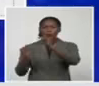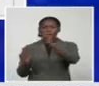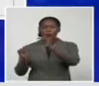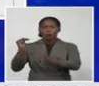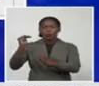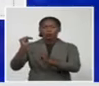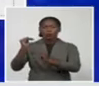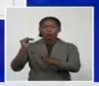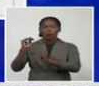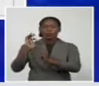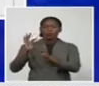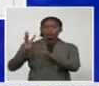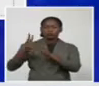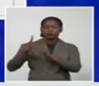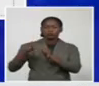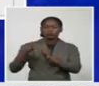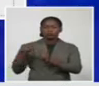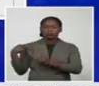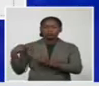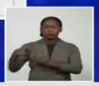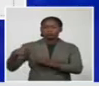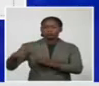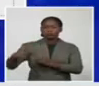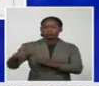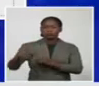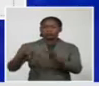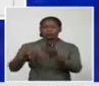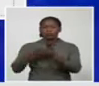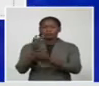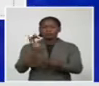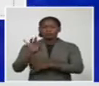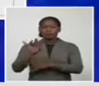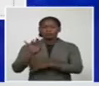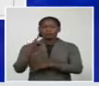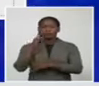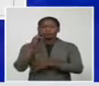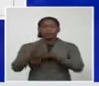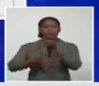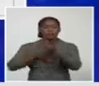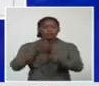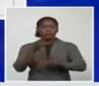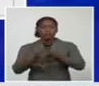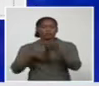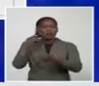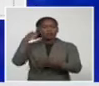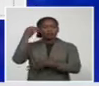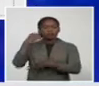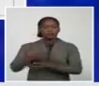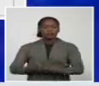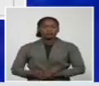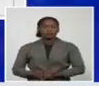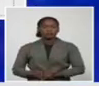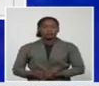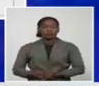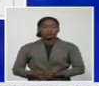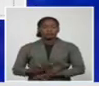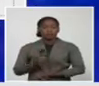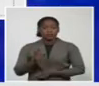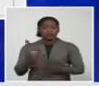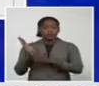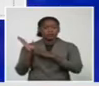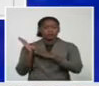y pudiéramos decir, además, que en los antecedentes son una cifra que solo ha